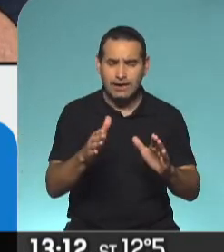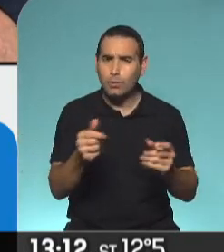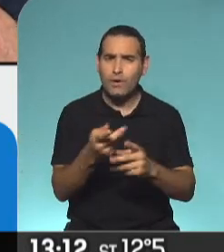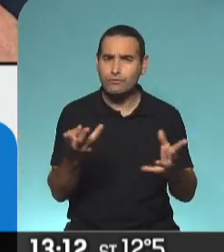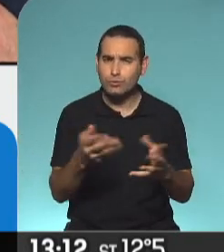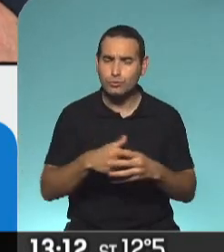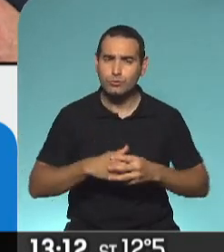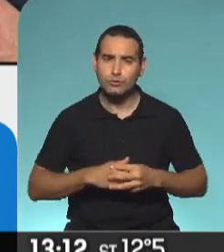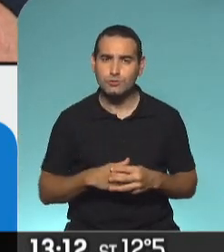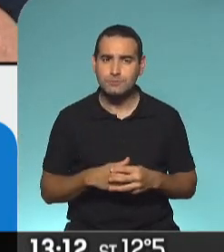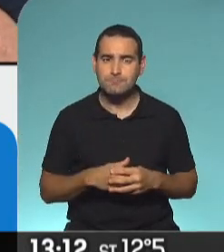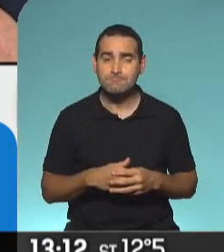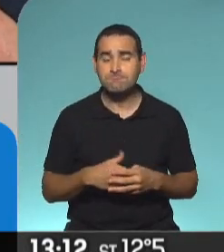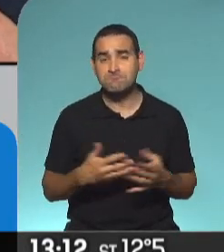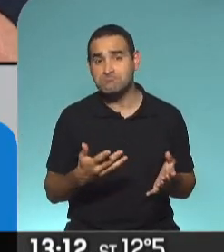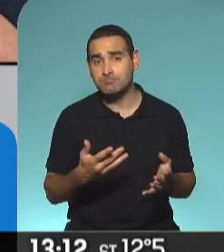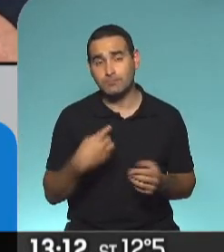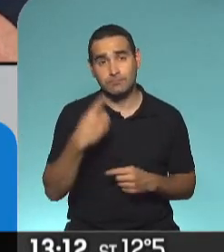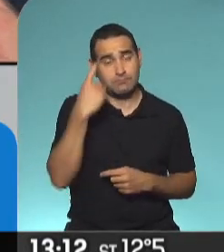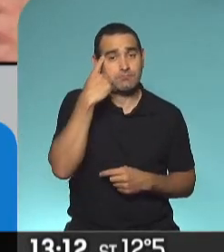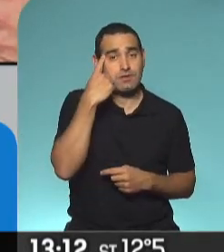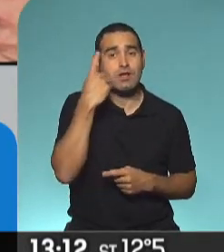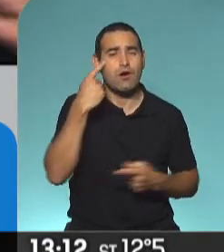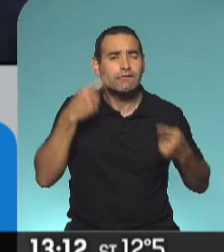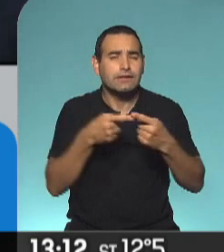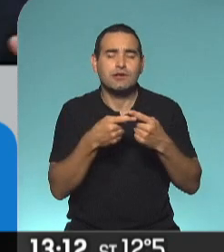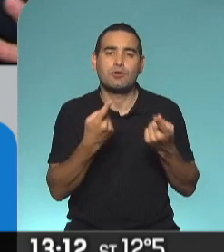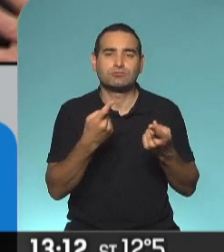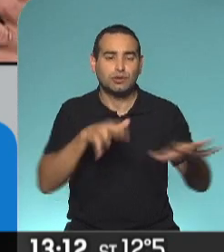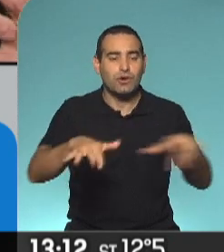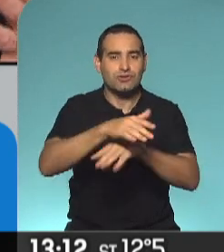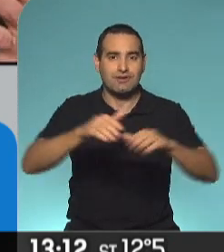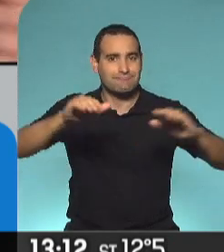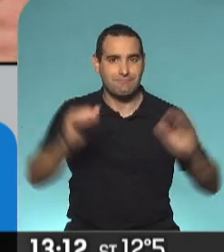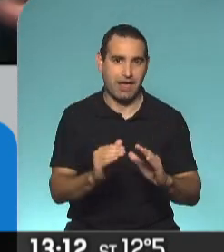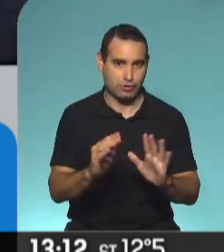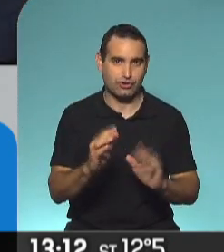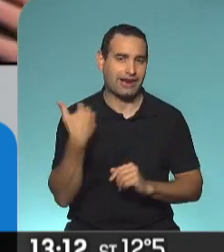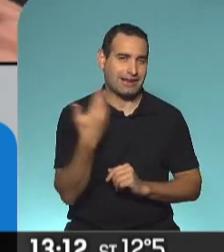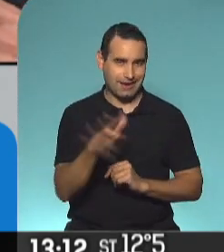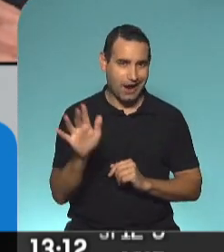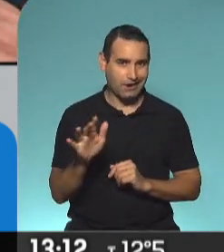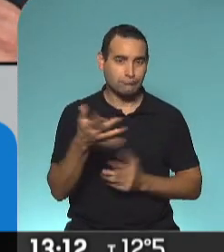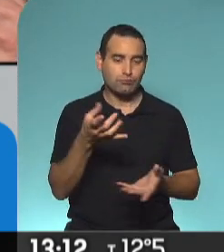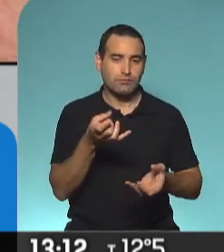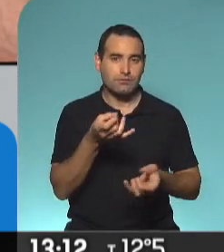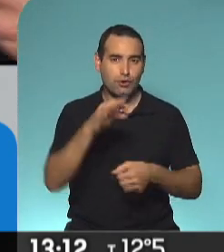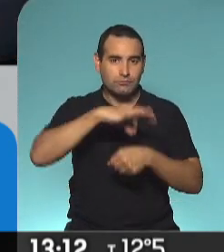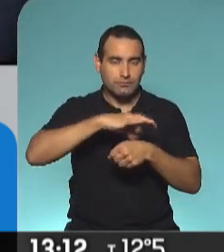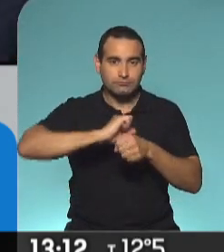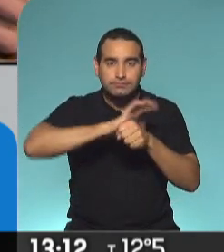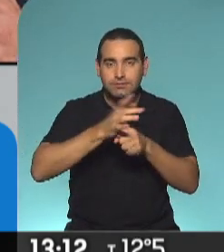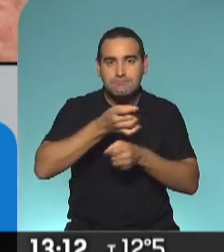transporte público en realidad creo que la idea es que bajemos la circulación de las personas en general el contagio del cob y